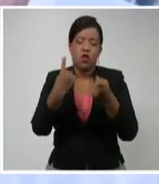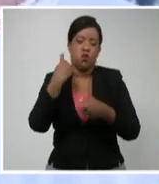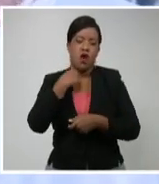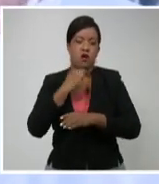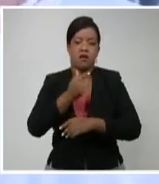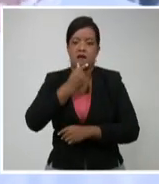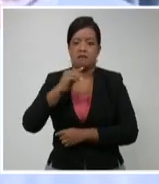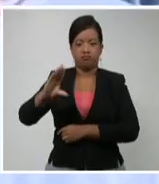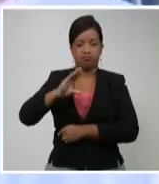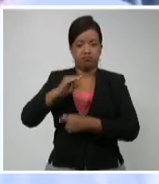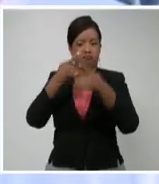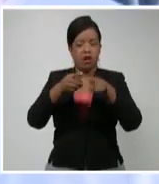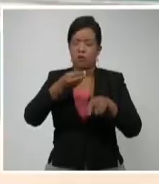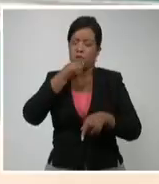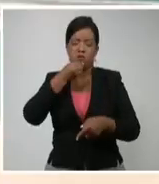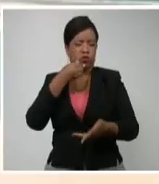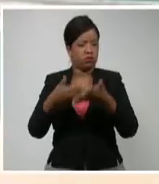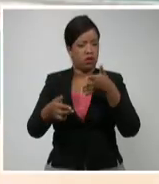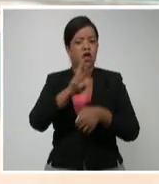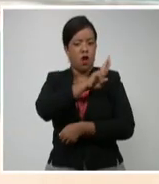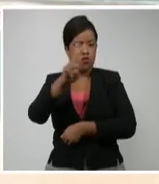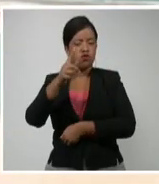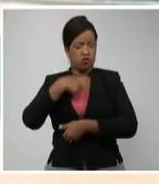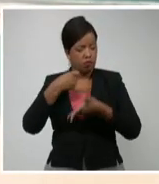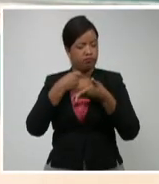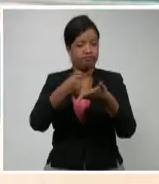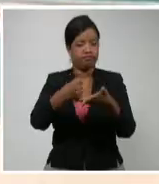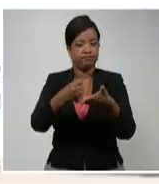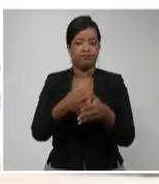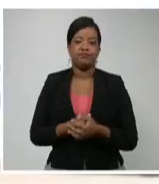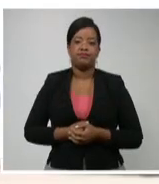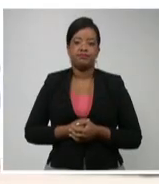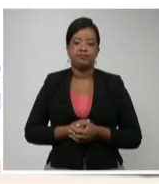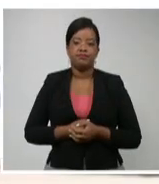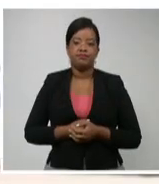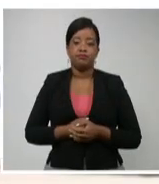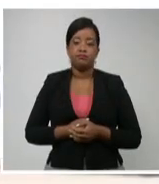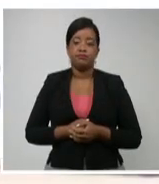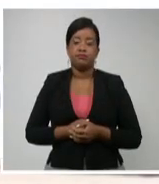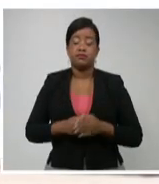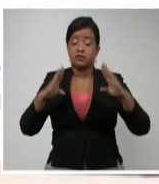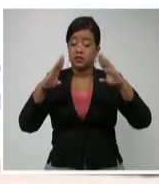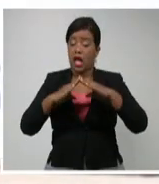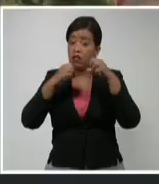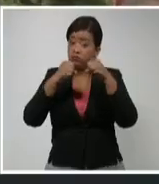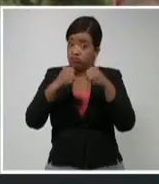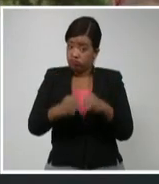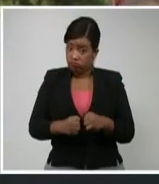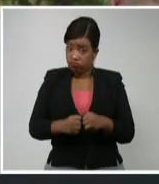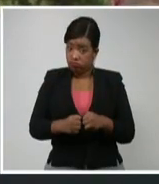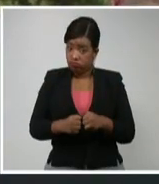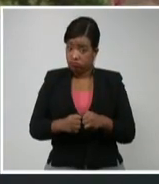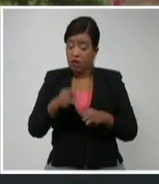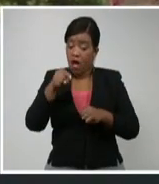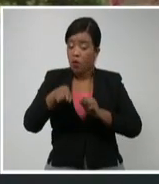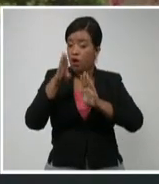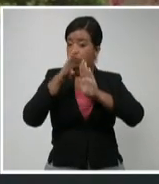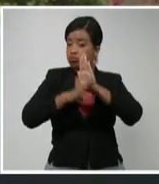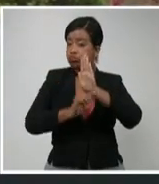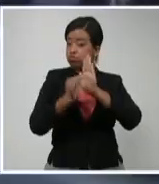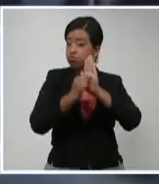pero no importar lección que cuenta conmigo pues se restringe la movilidad con el aislamiento domiciliario y simplemente en estrategias como las